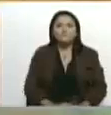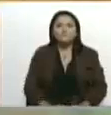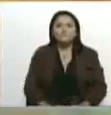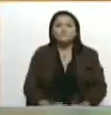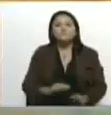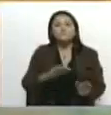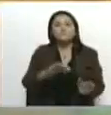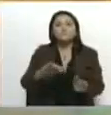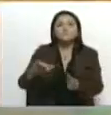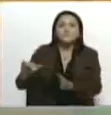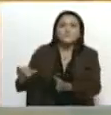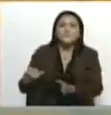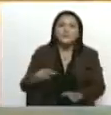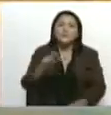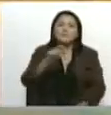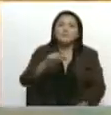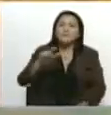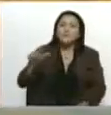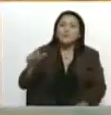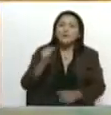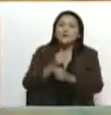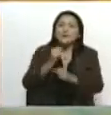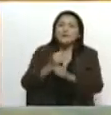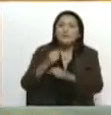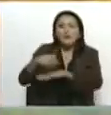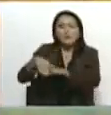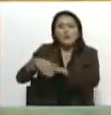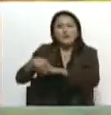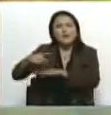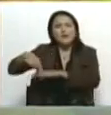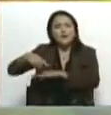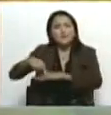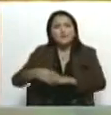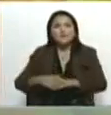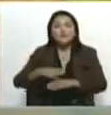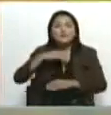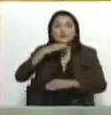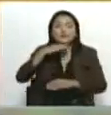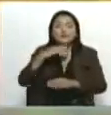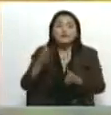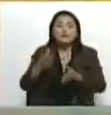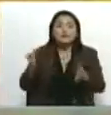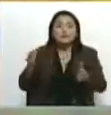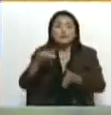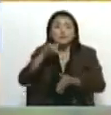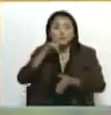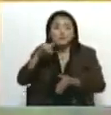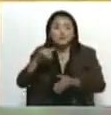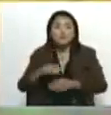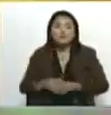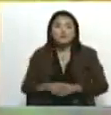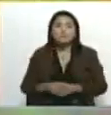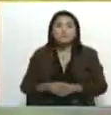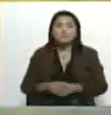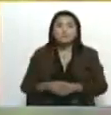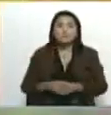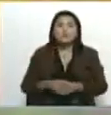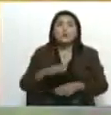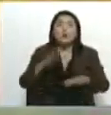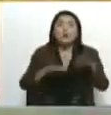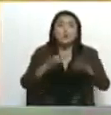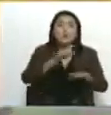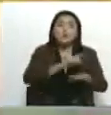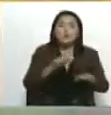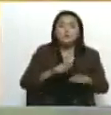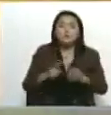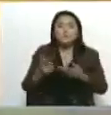En otras notas, trabajadores informales, emprendedores y comerciantes del Boulevard de Sabana Grande denunciaron extorsiones de algunos